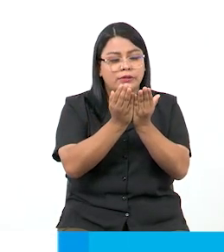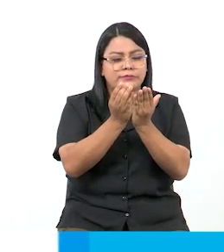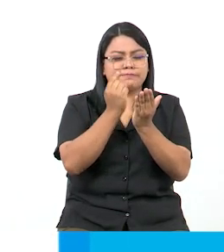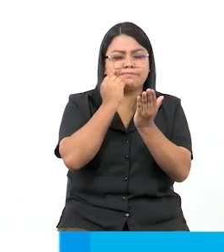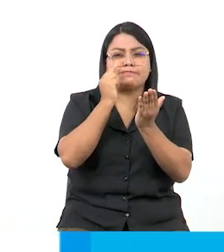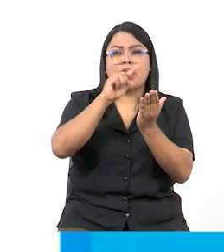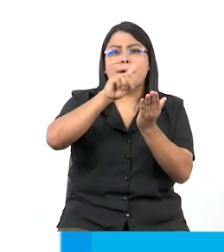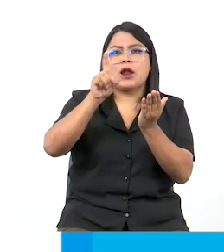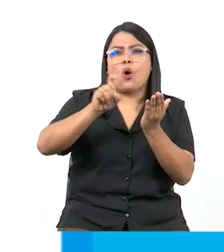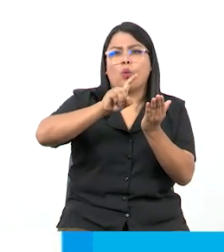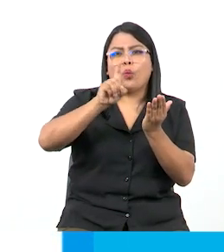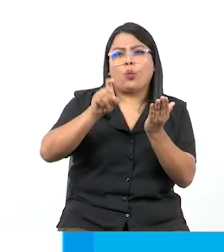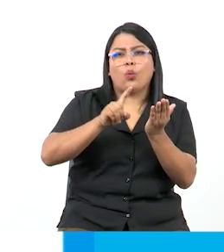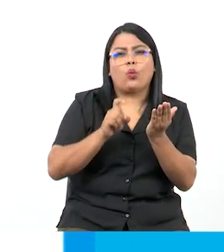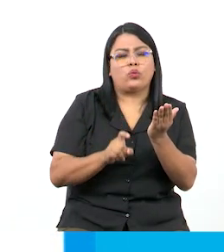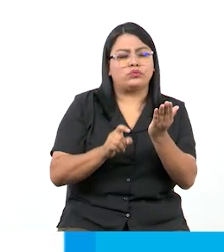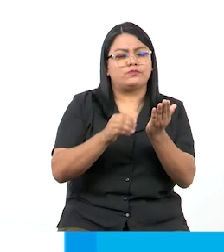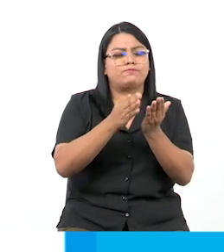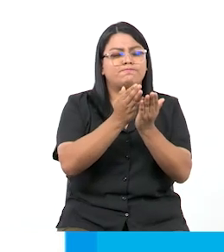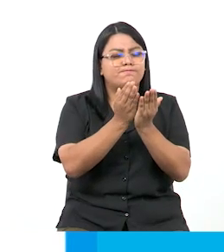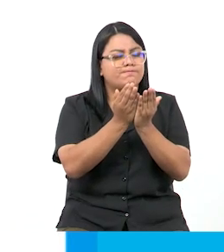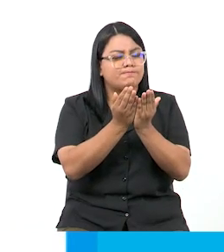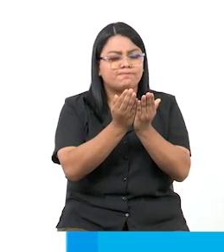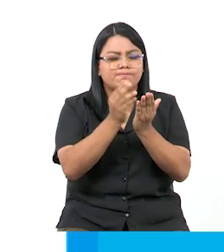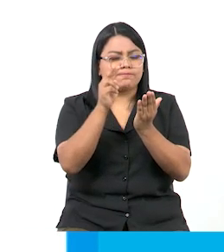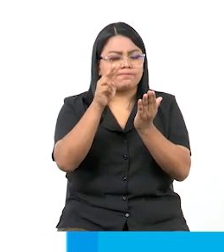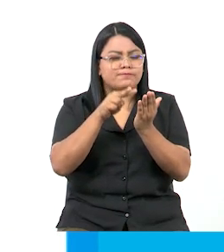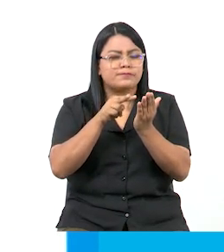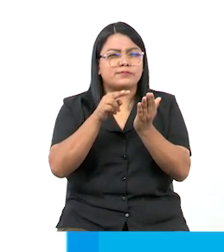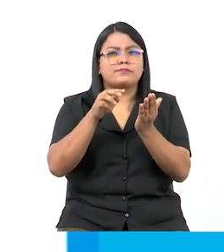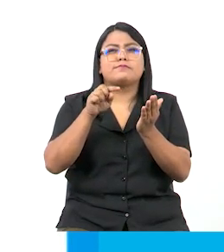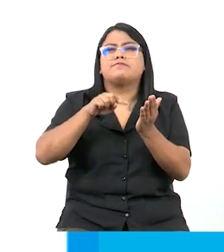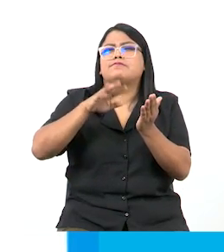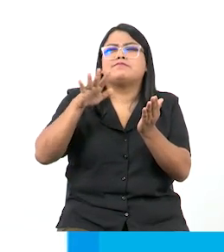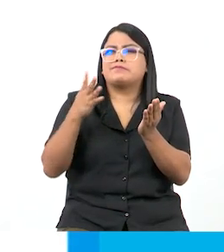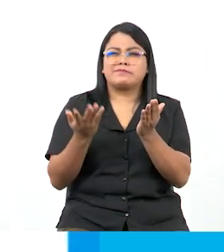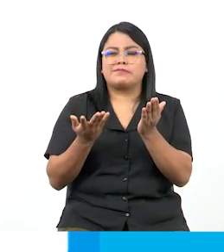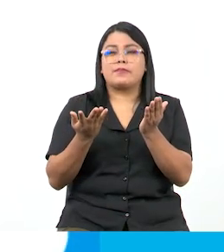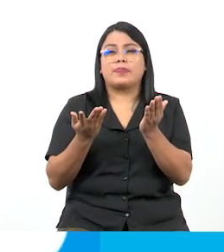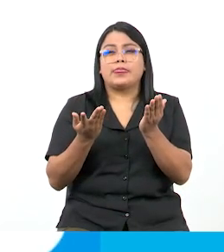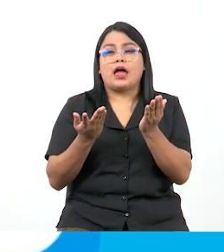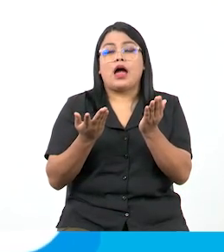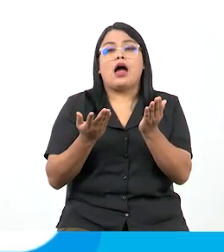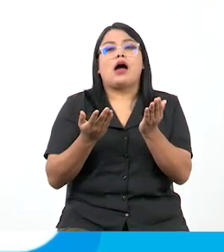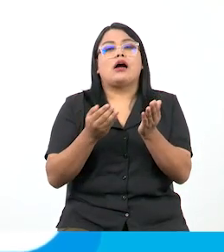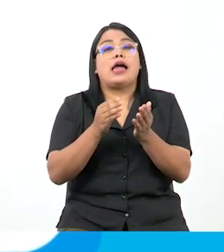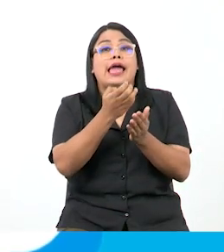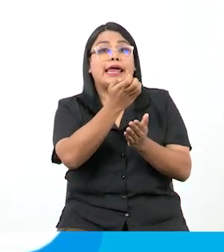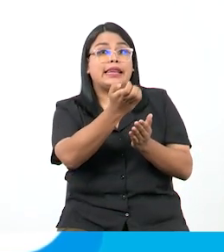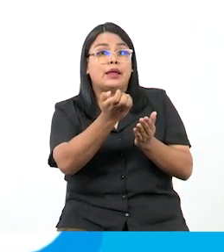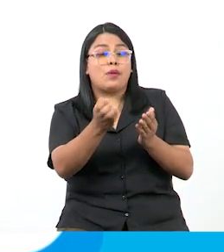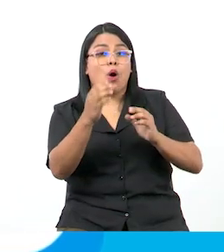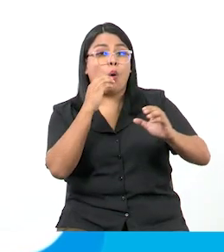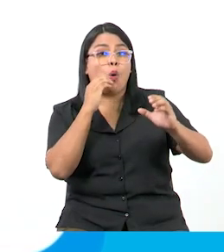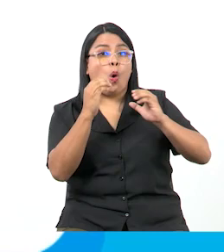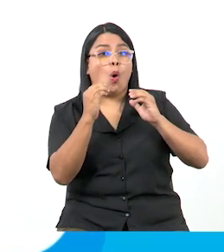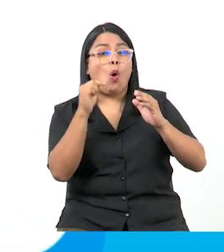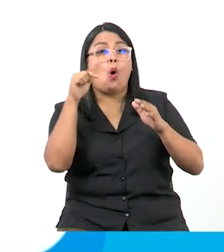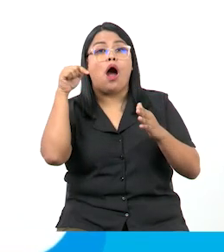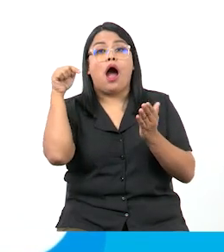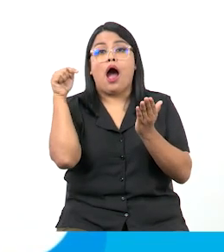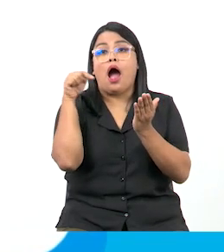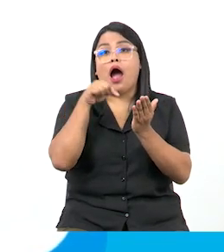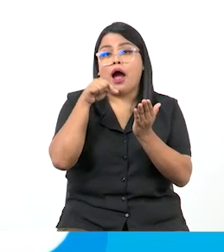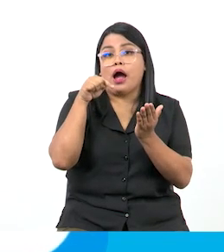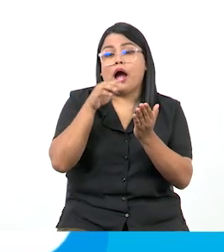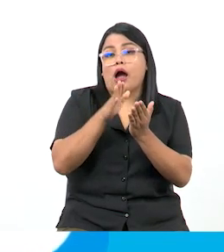ese fragmento, se le hacen una serie de preguntas al estudiantado. ¿De qué trata el texto? ¿Qué